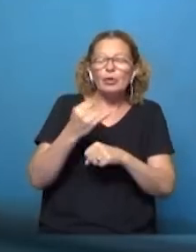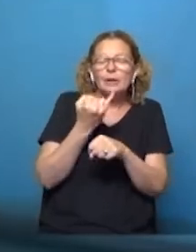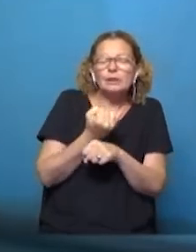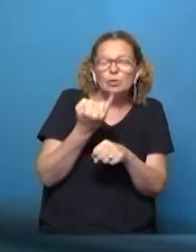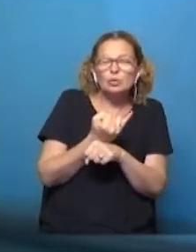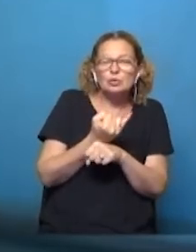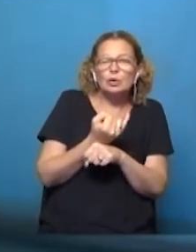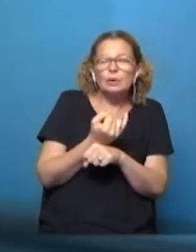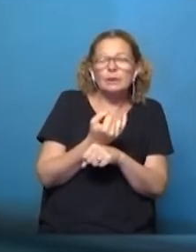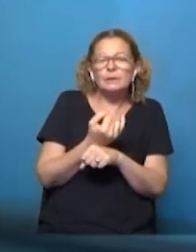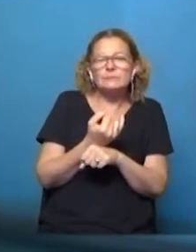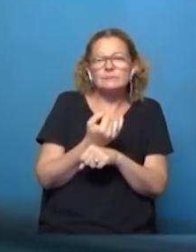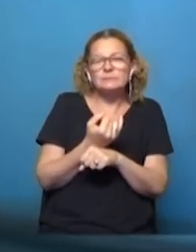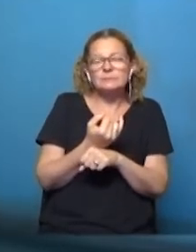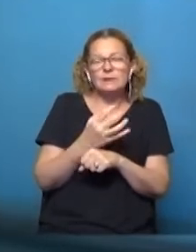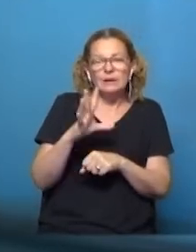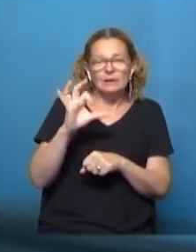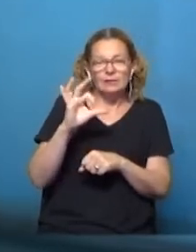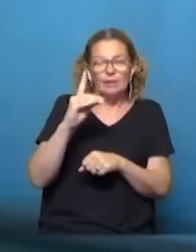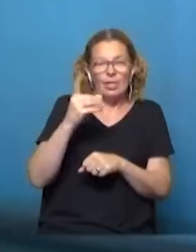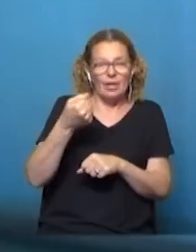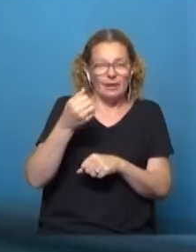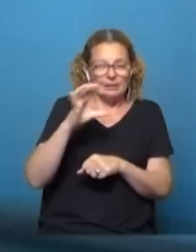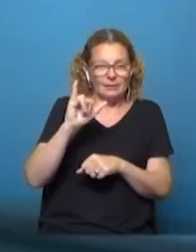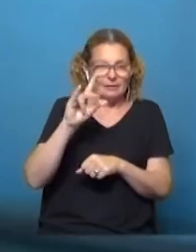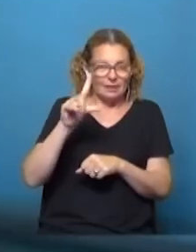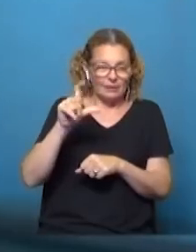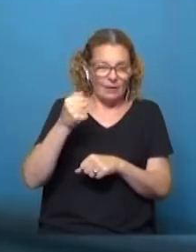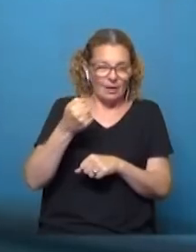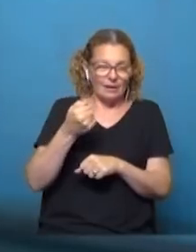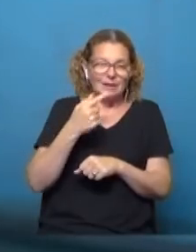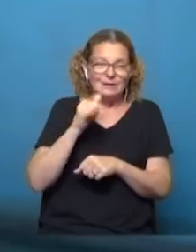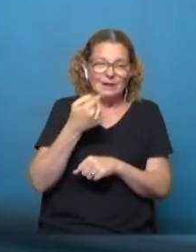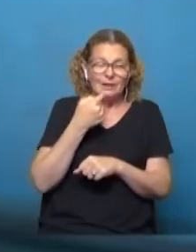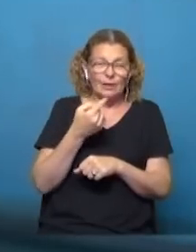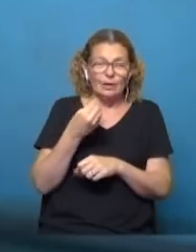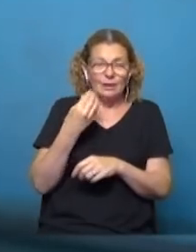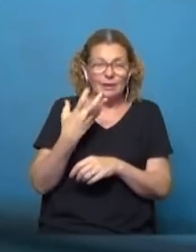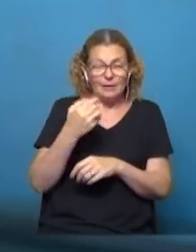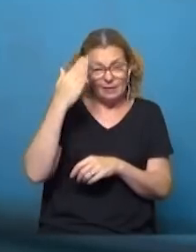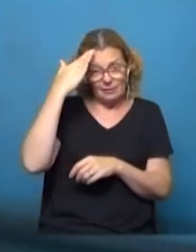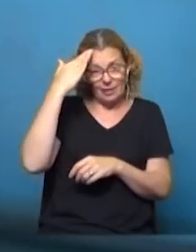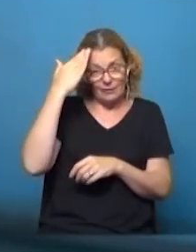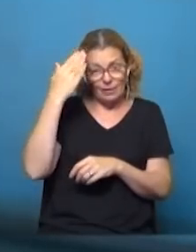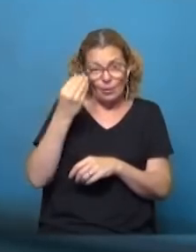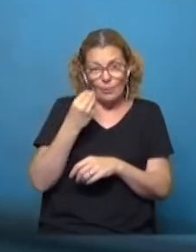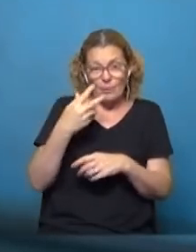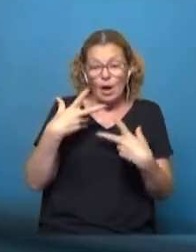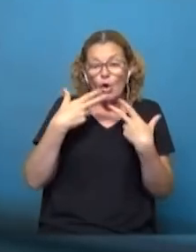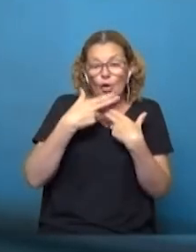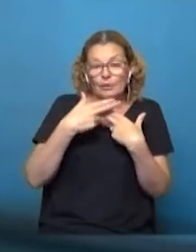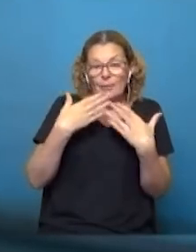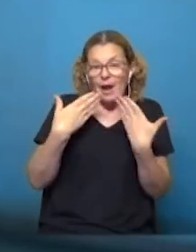como como este senador de Silva que ya lo dije en las Reyes quiere saber cómo es que me va a impedir hablar